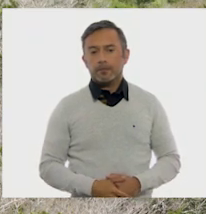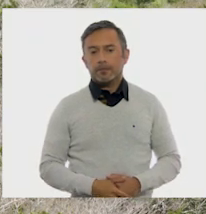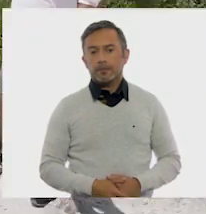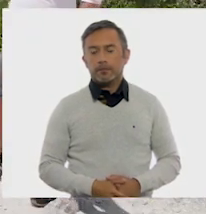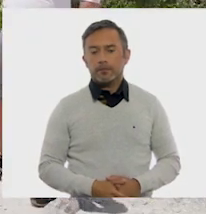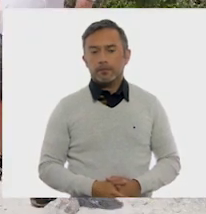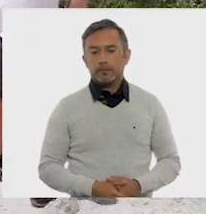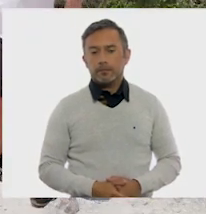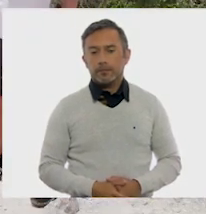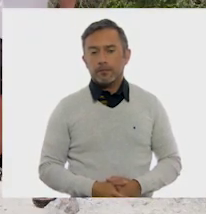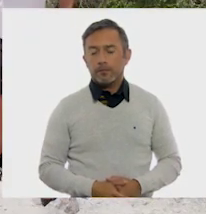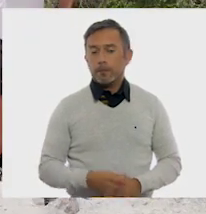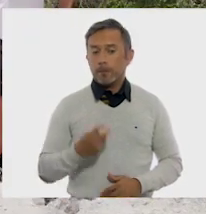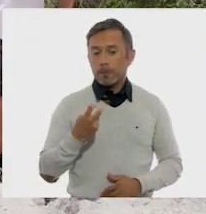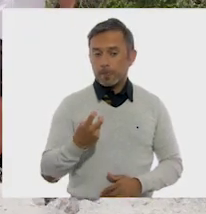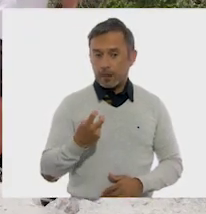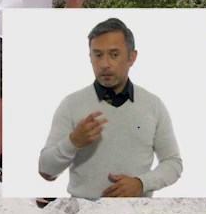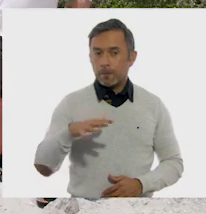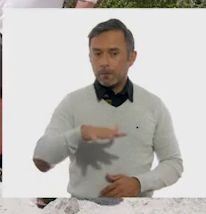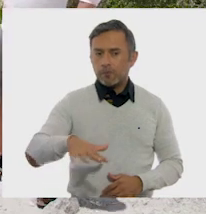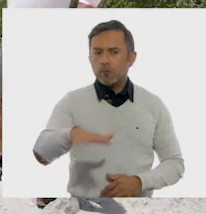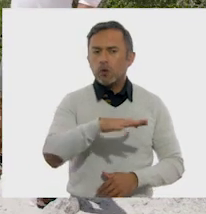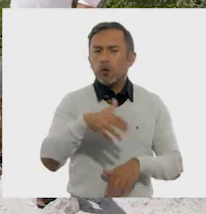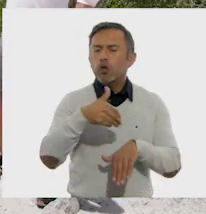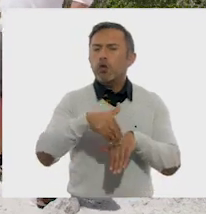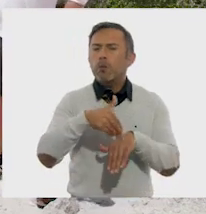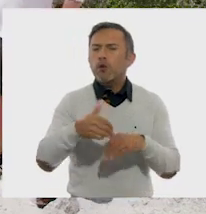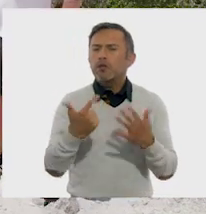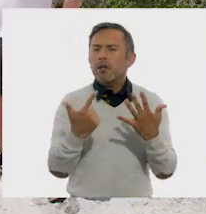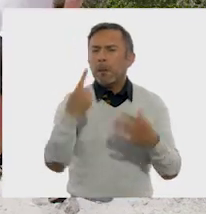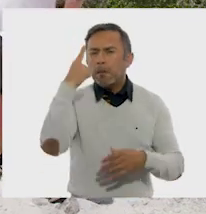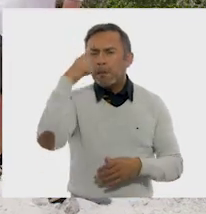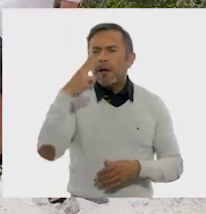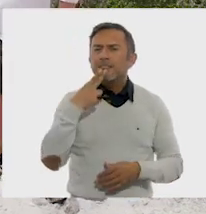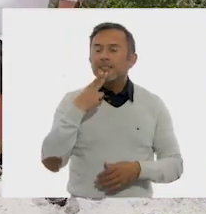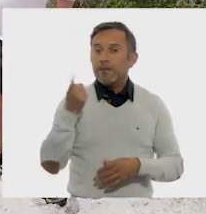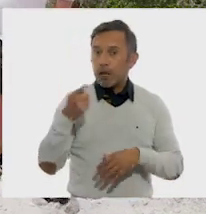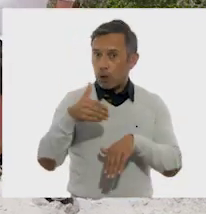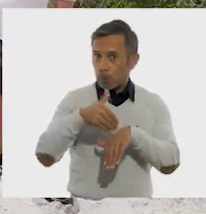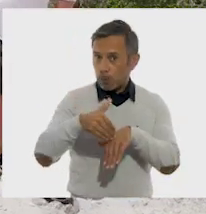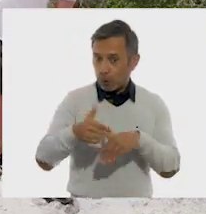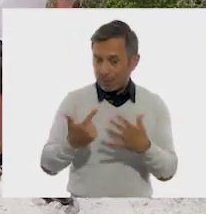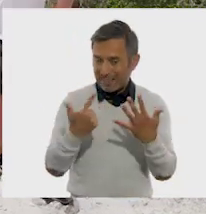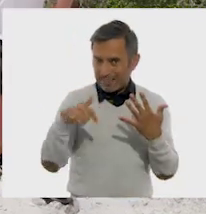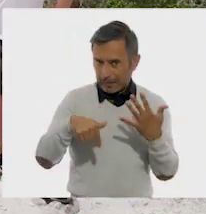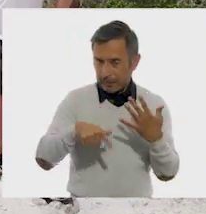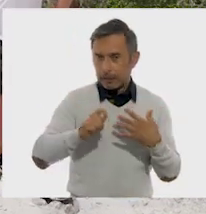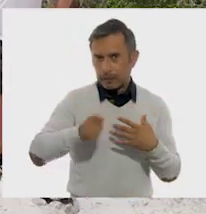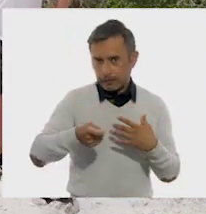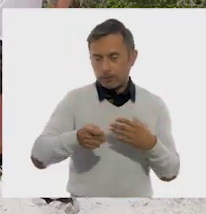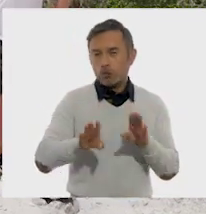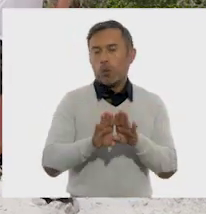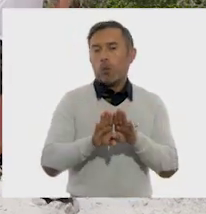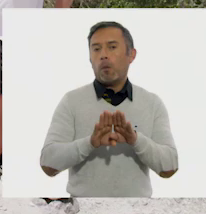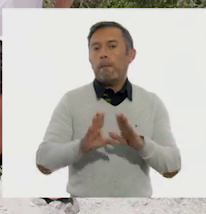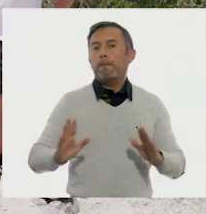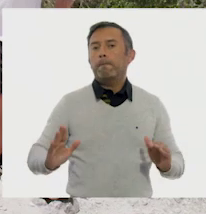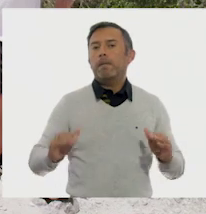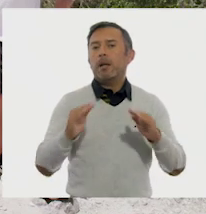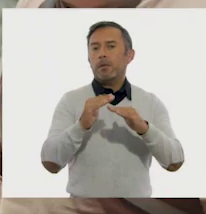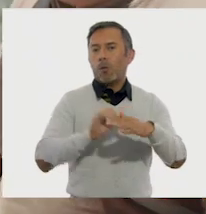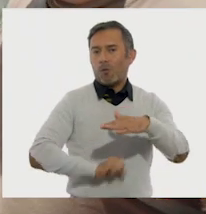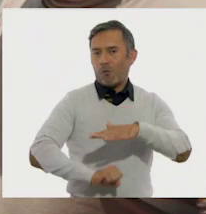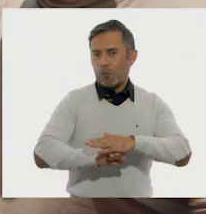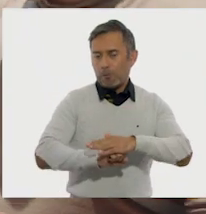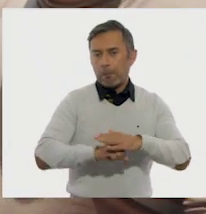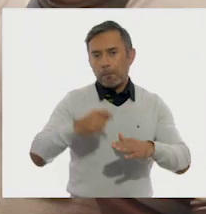¿Y el sitio número 7, para qué lo utilizaban? La estructura número 7 era un basamento piramidal que tenía funciones